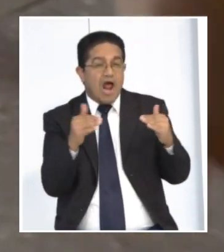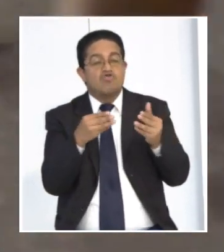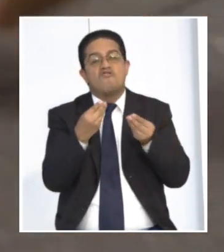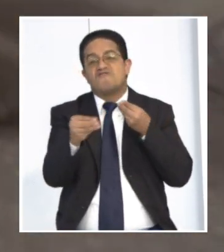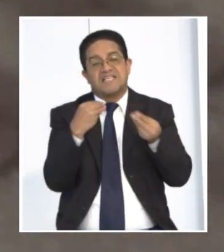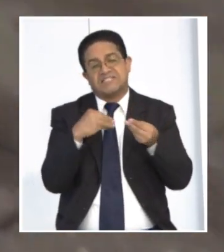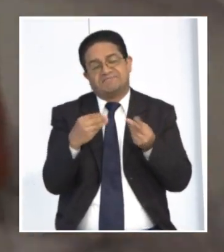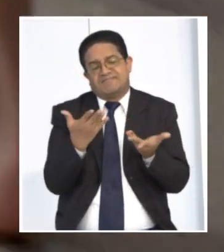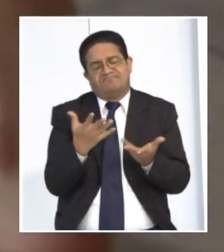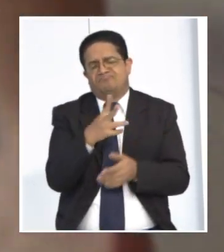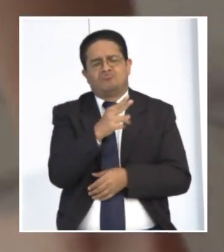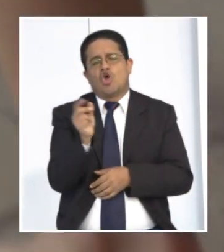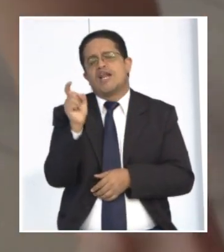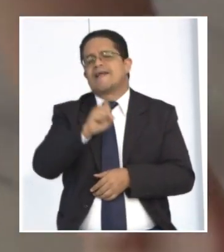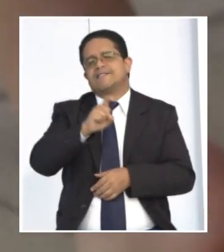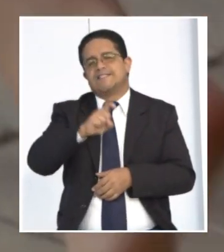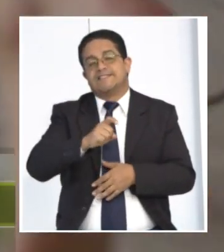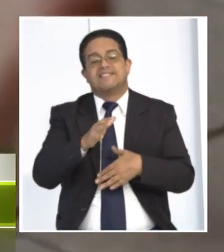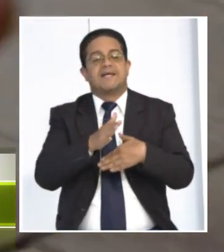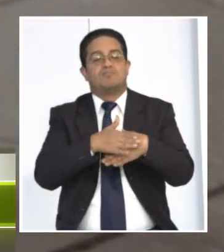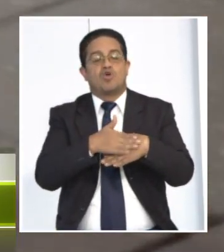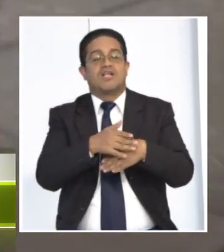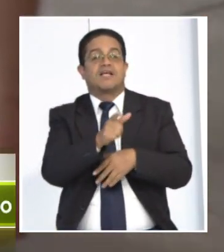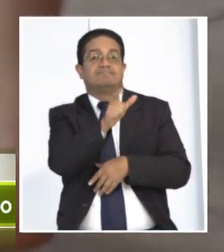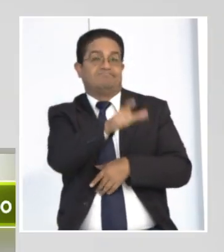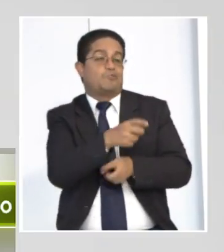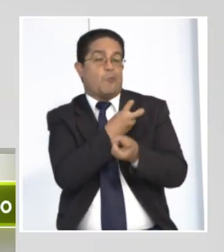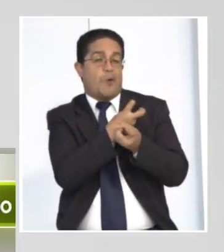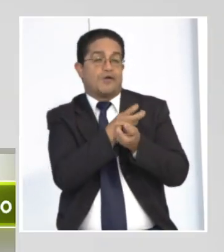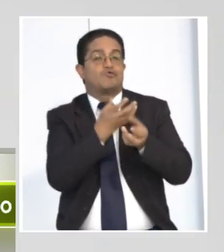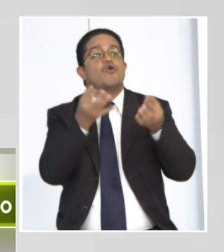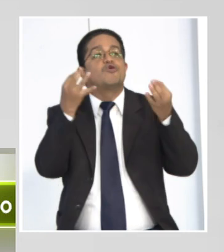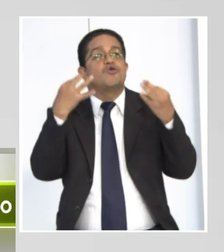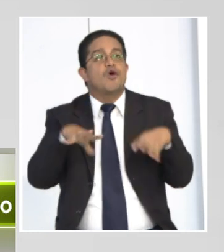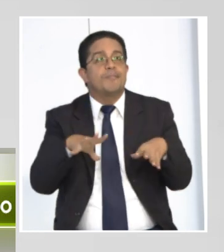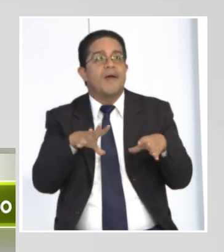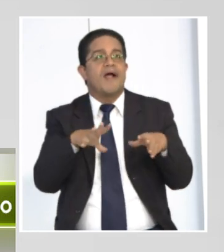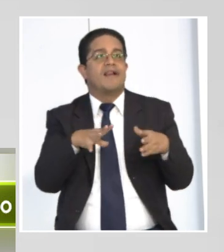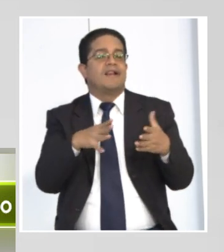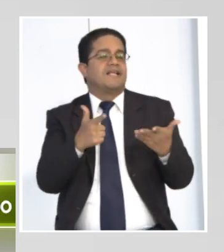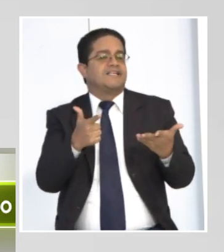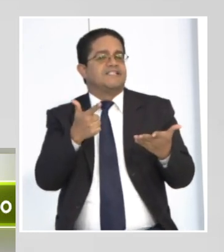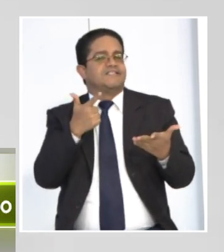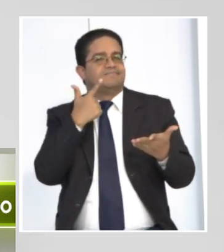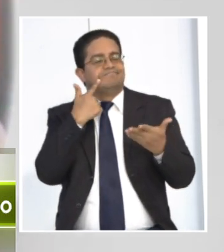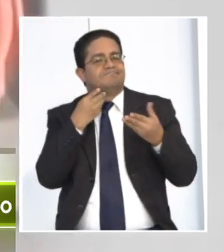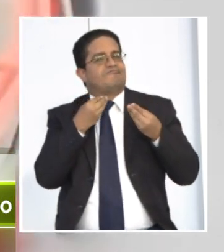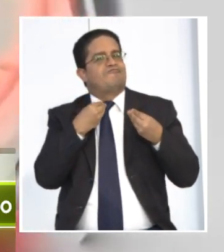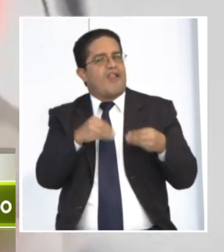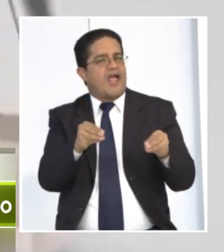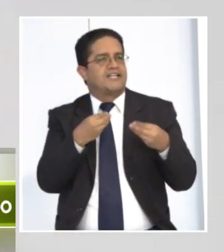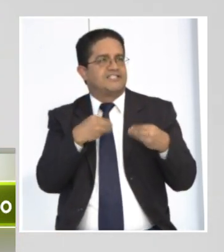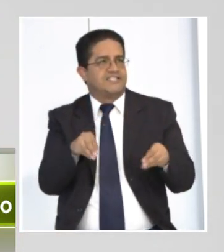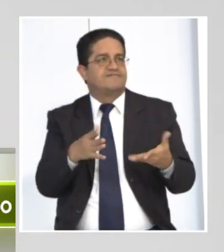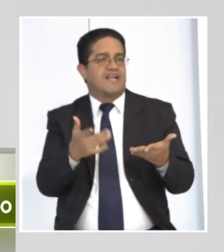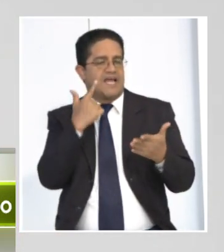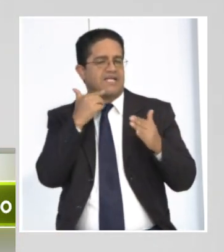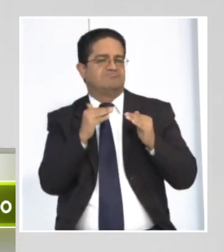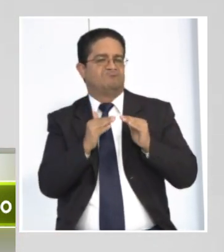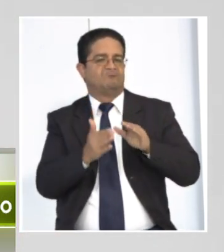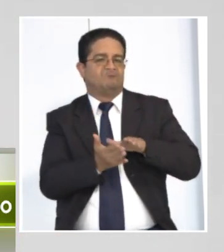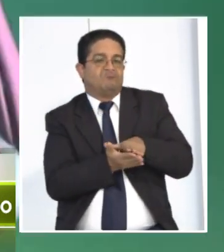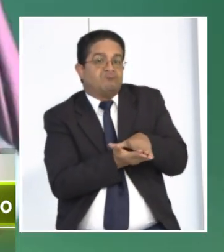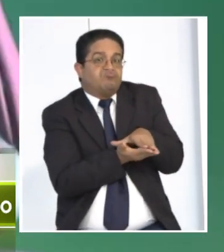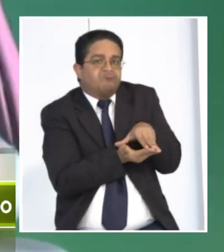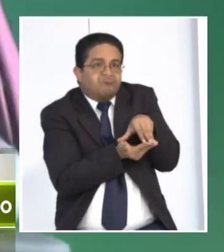requiere tratamiento, ya que posee una estructura ósea normal que evoluciona espontáneamente hacia una mejor alineación.